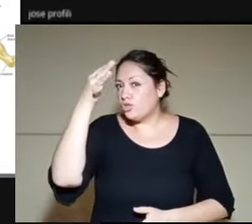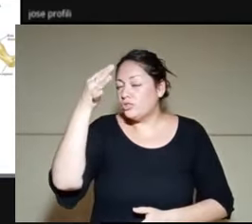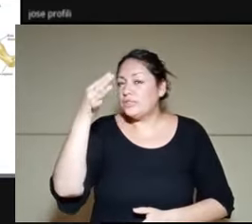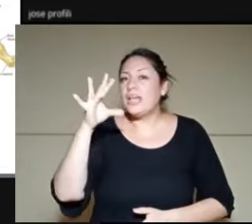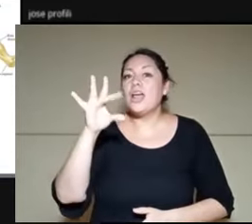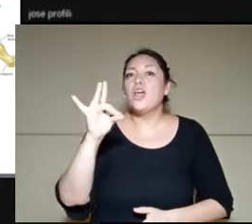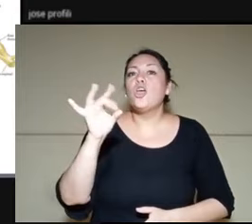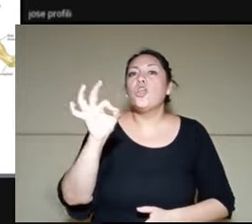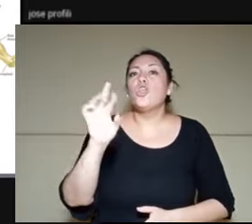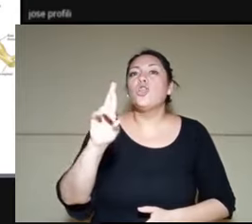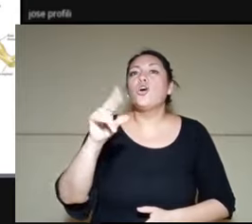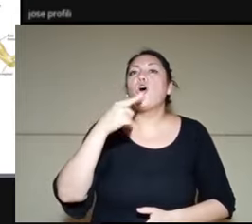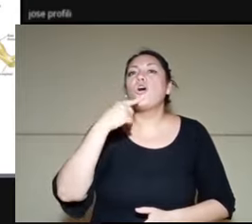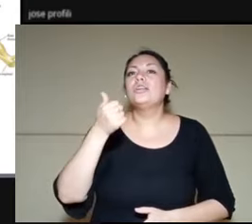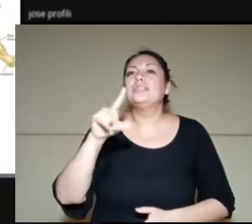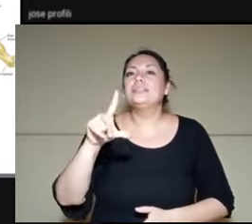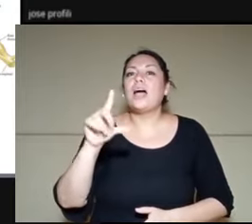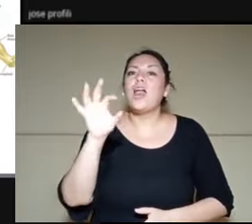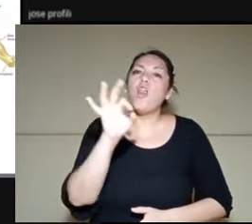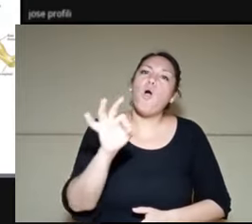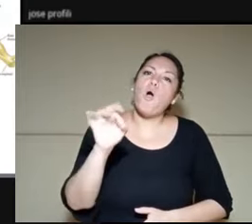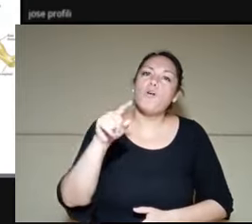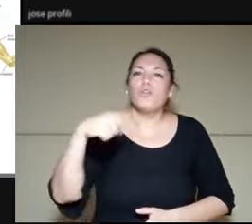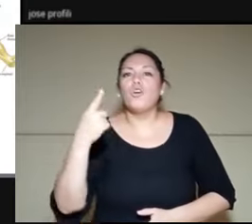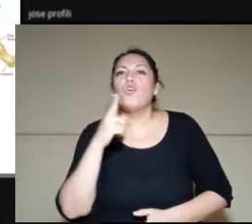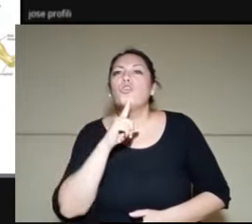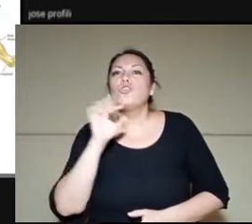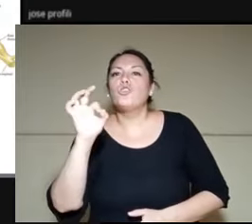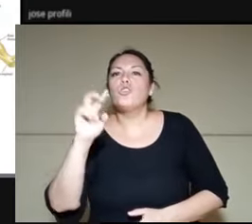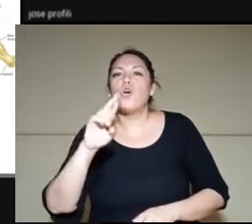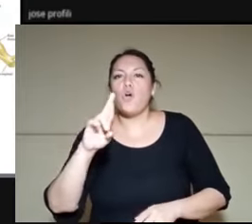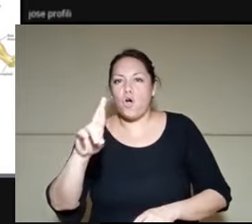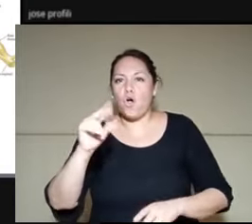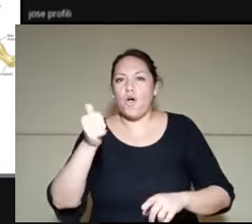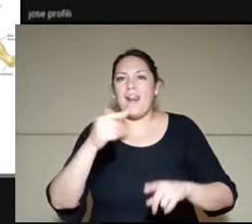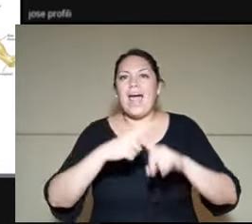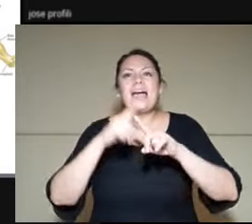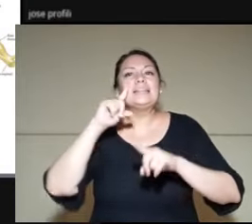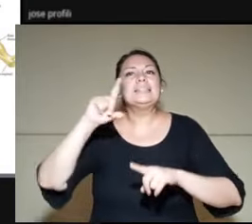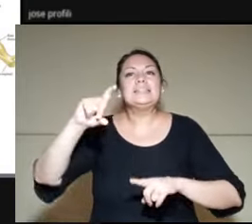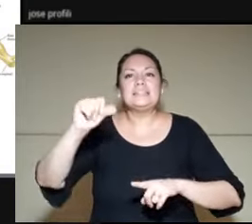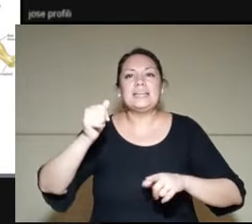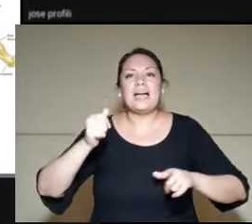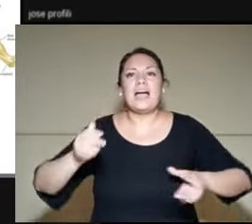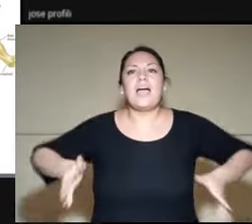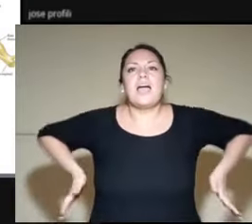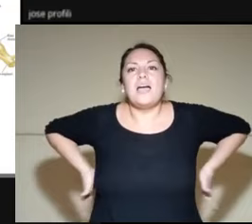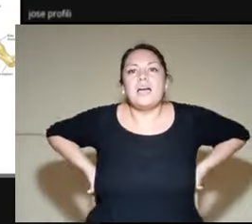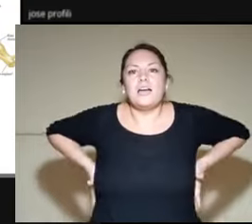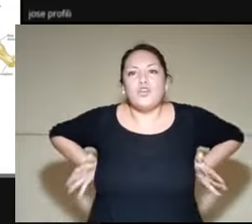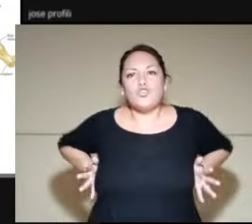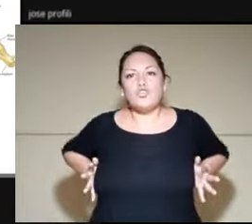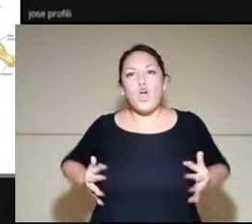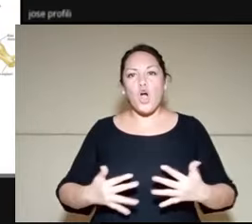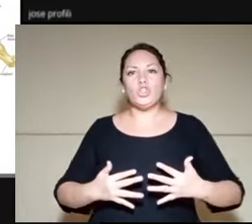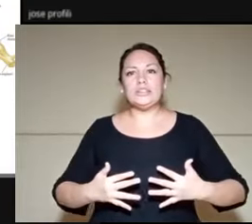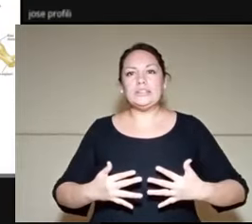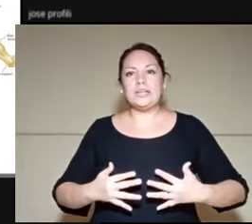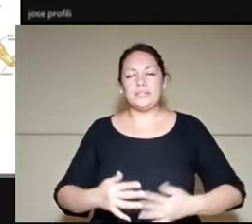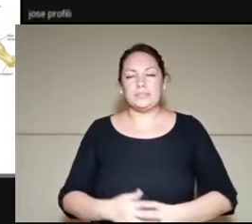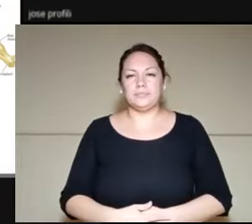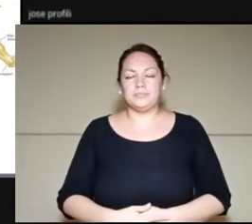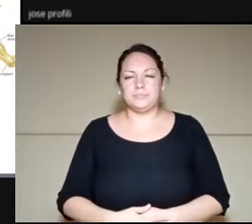las 12 vértebras dorsales o torácicas se llaman. Dorsales o torácicas, que es donde salen las costillas en esas